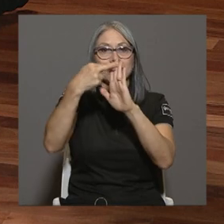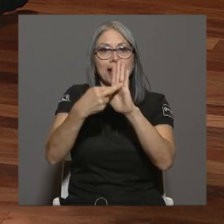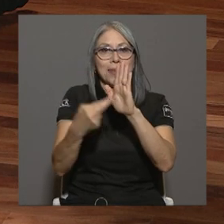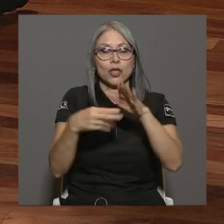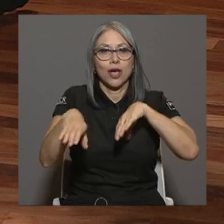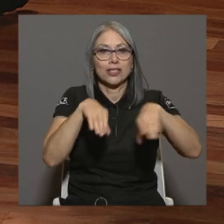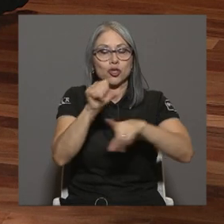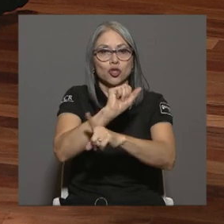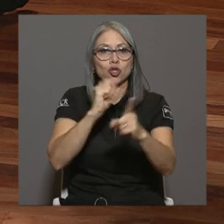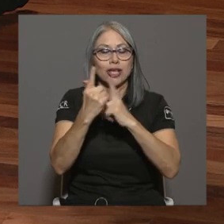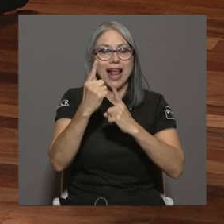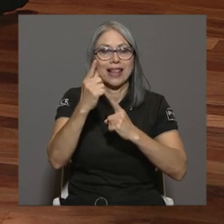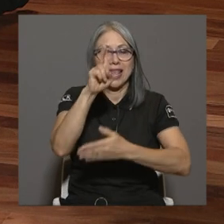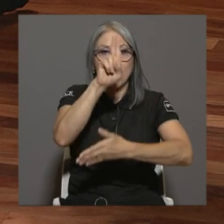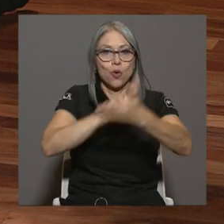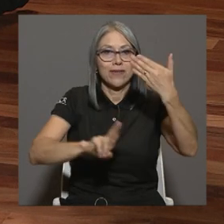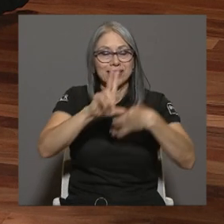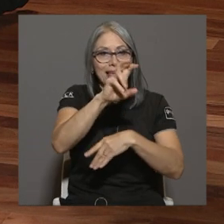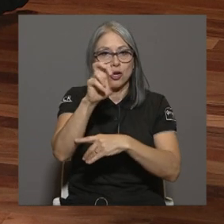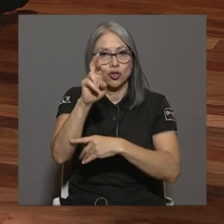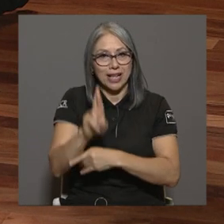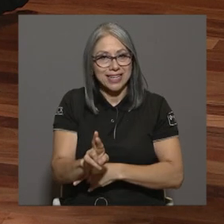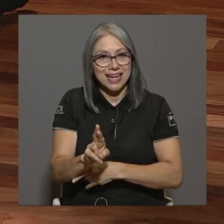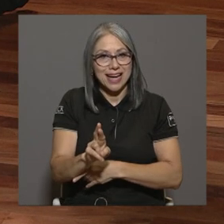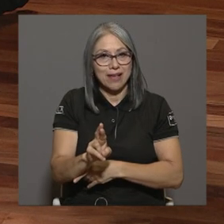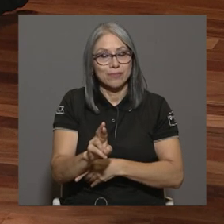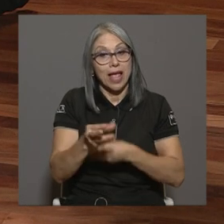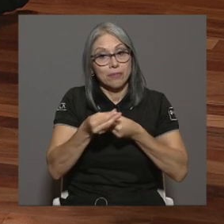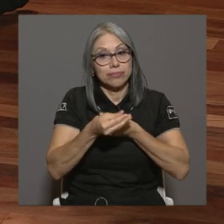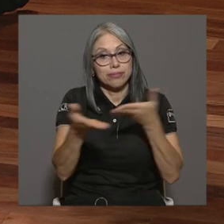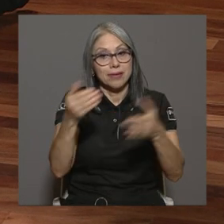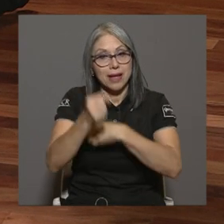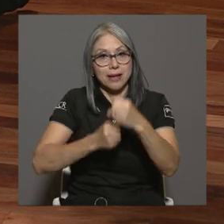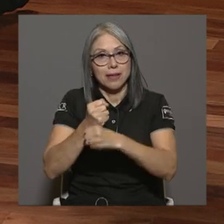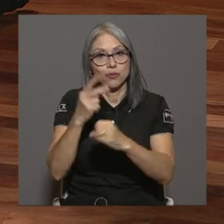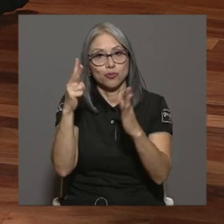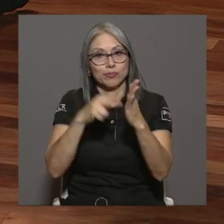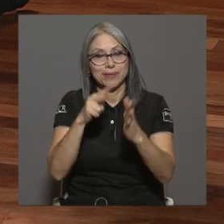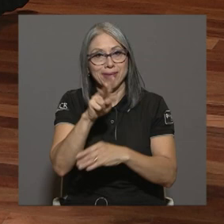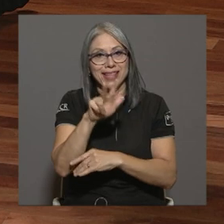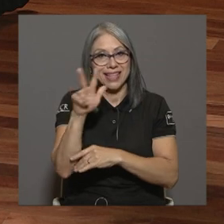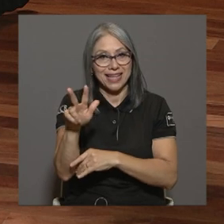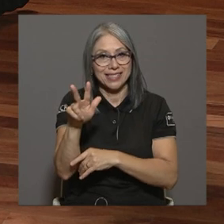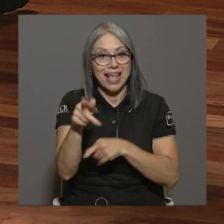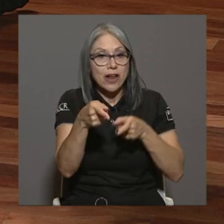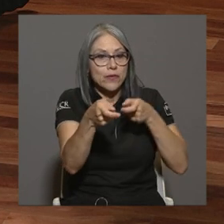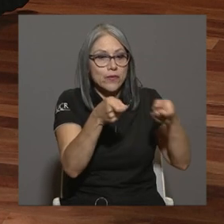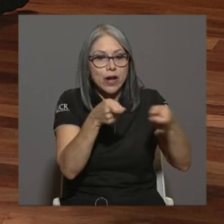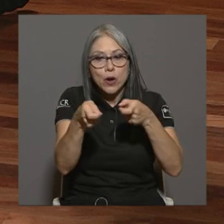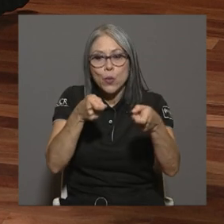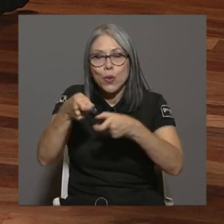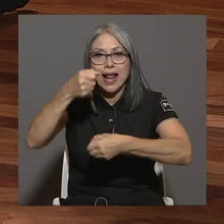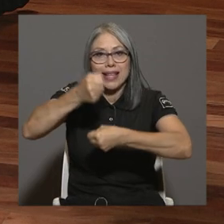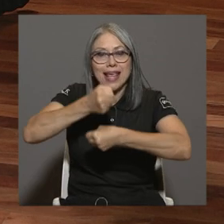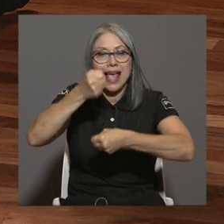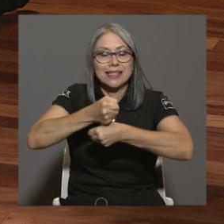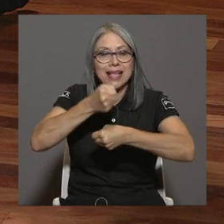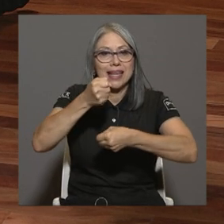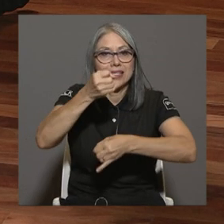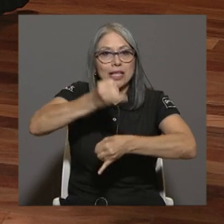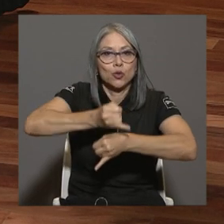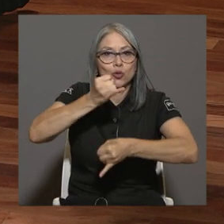Universidad de Costa Rica, emitido en el 2023, que regula el quehacer institucional en